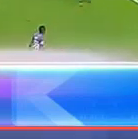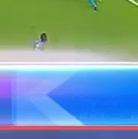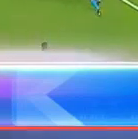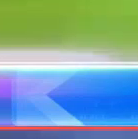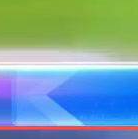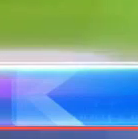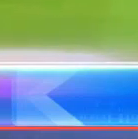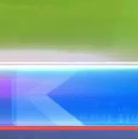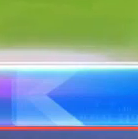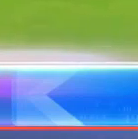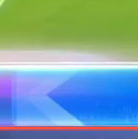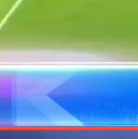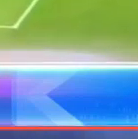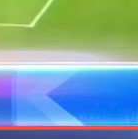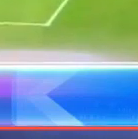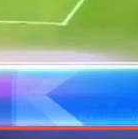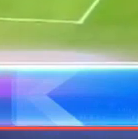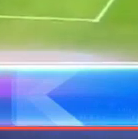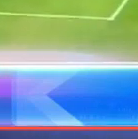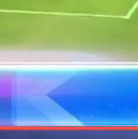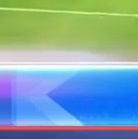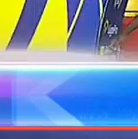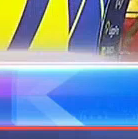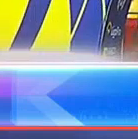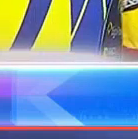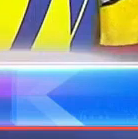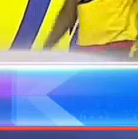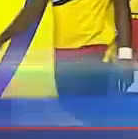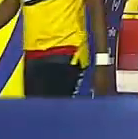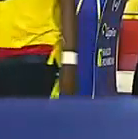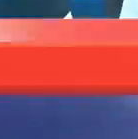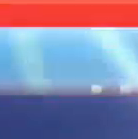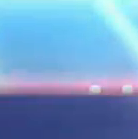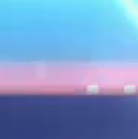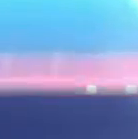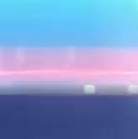del campeonato nacional se jueguen con público presente.